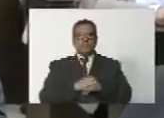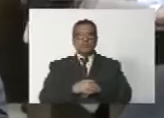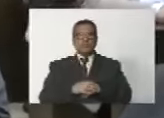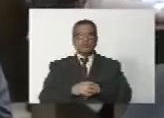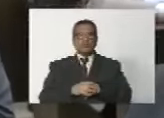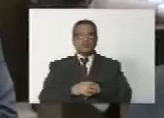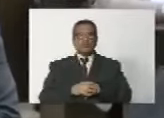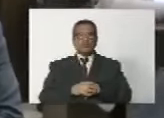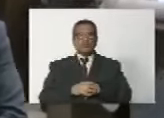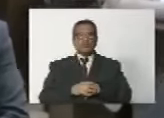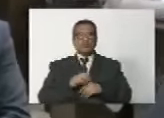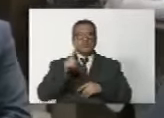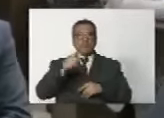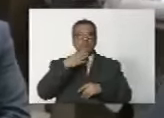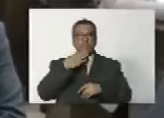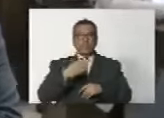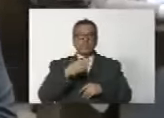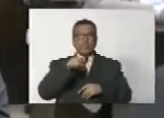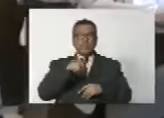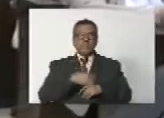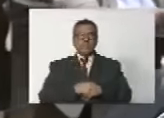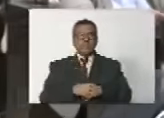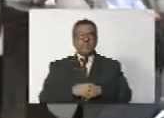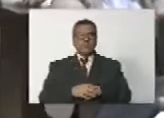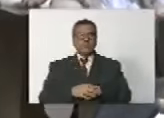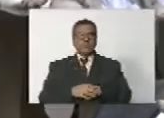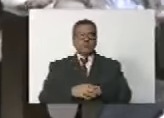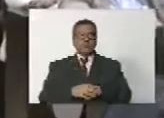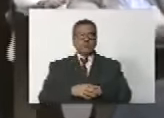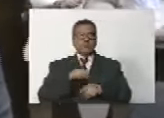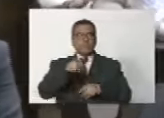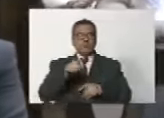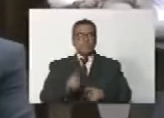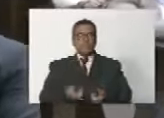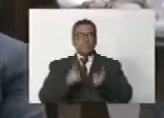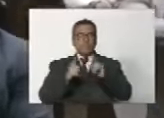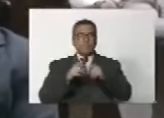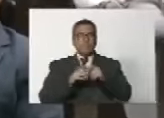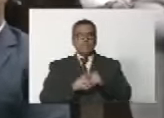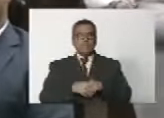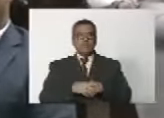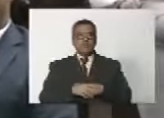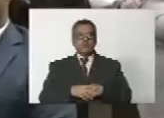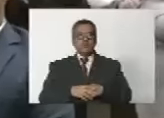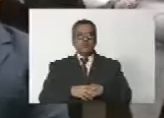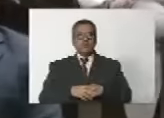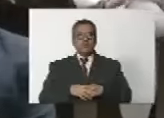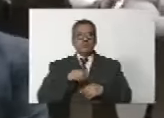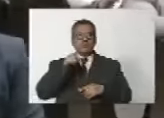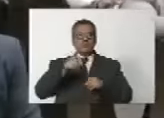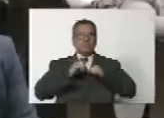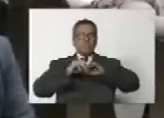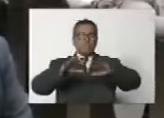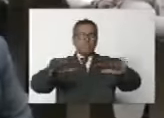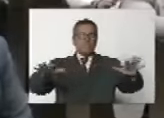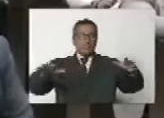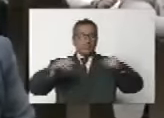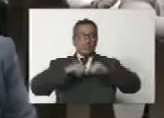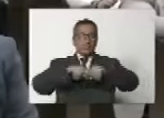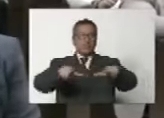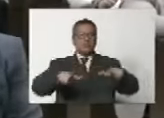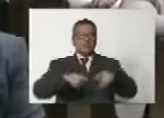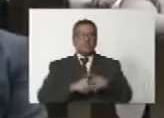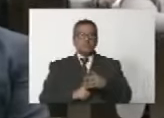40%. Estamos solicitando que se autorice esa expansión de la poligonal